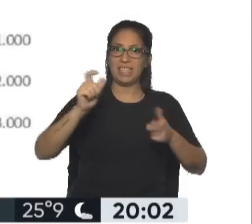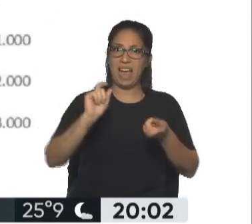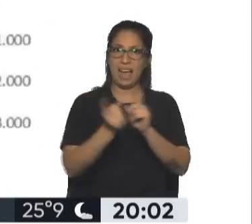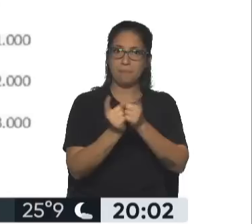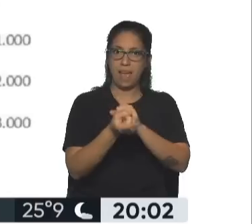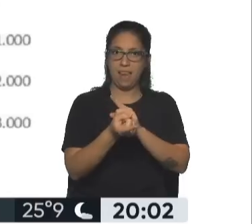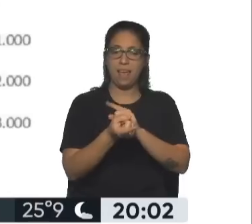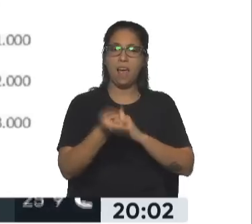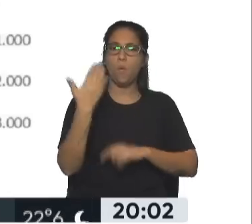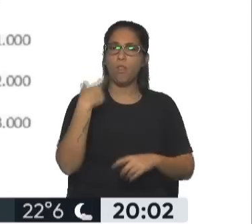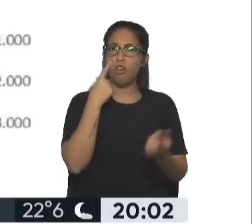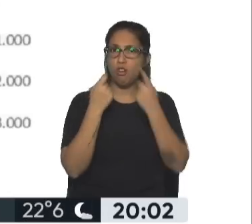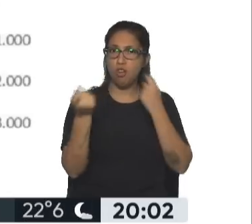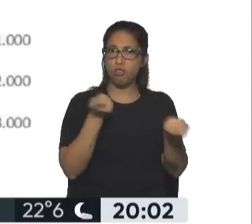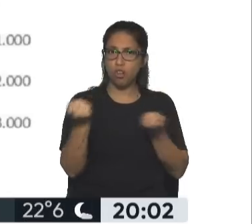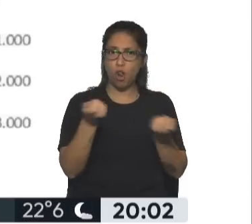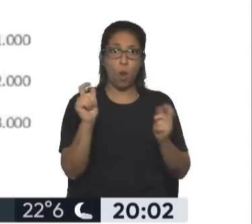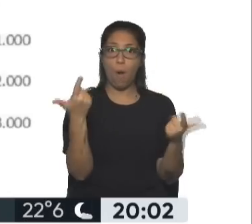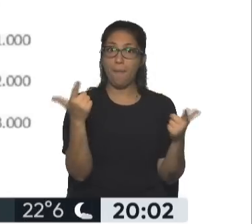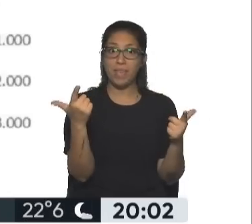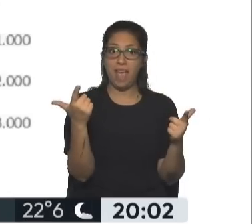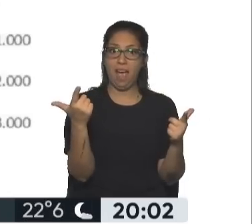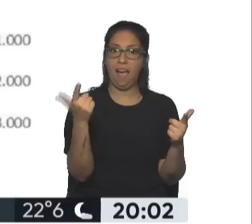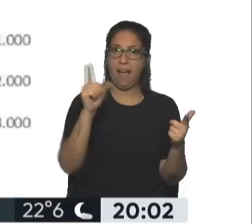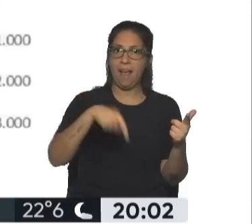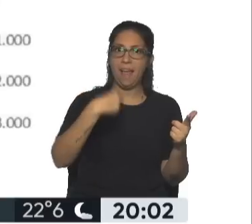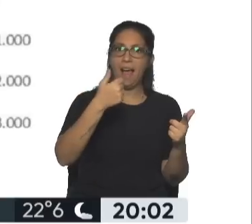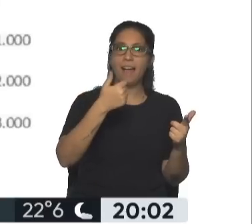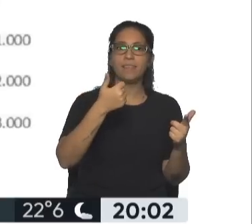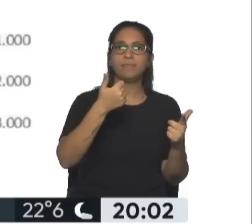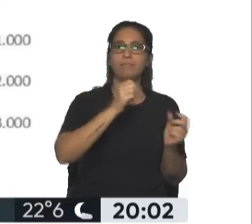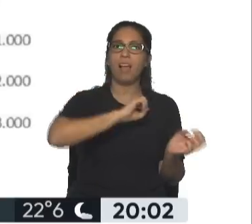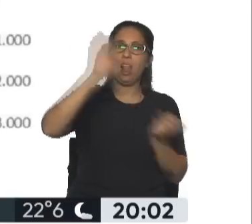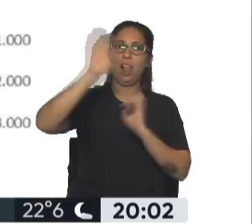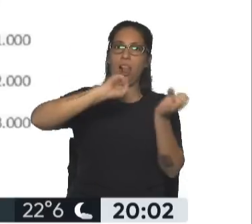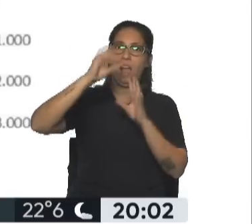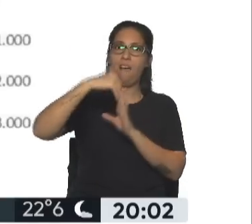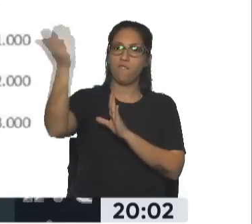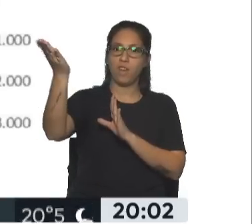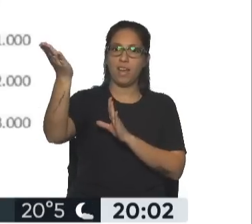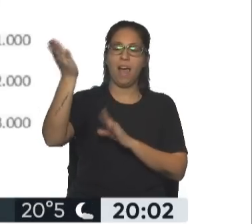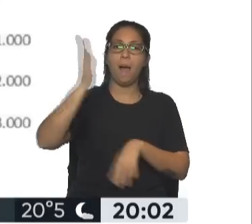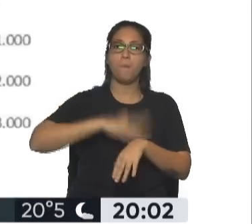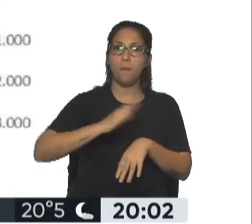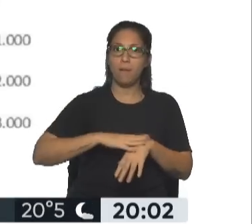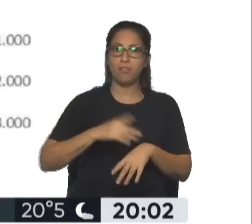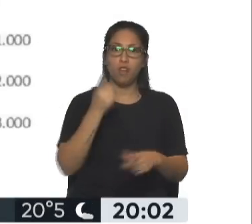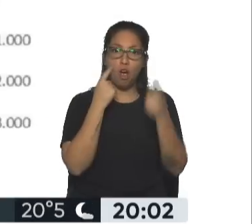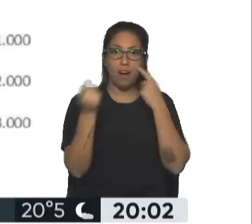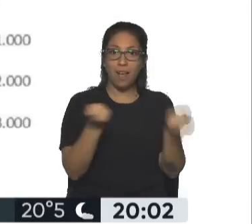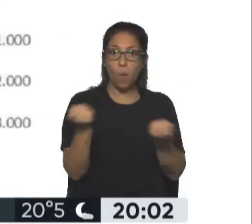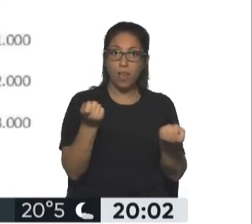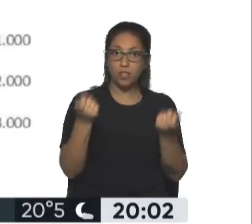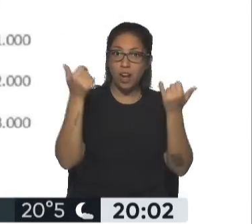había regulación, formaban activos en el exterior. Cuando hay